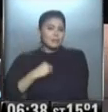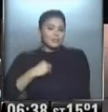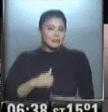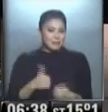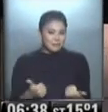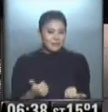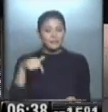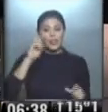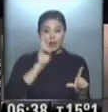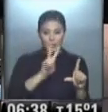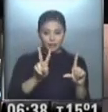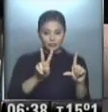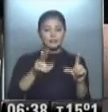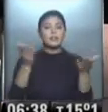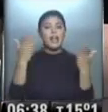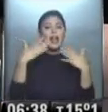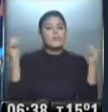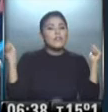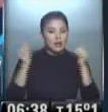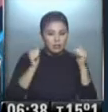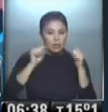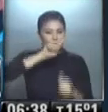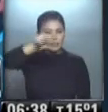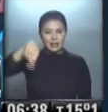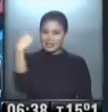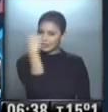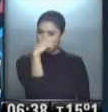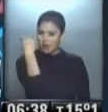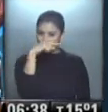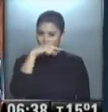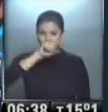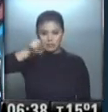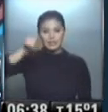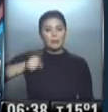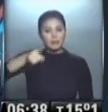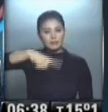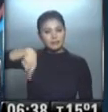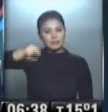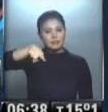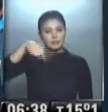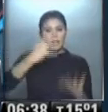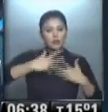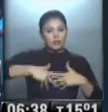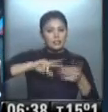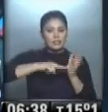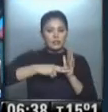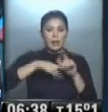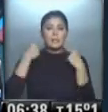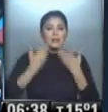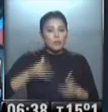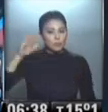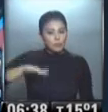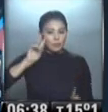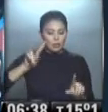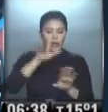bien. Aquí lo tenemos, un frente de aire frío ya en el Océano Atlántico con su bajita, pero bien retirado ya de la costa argentina.